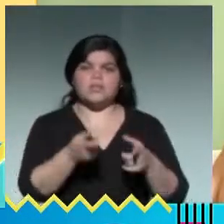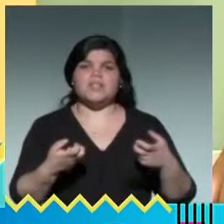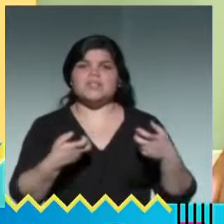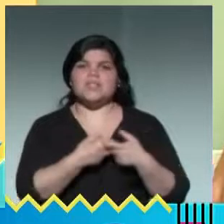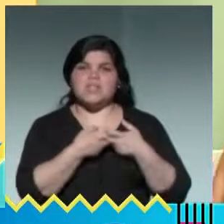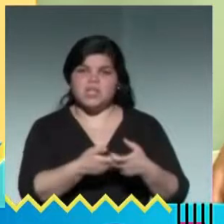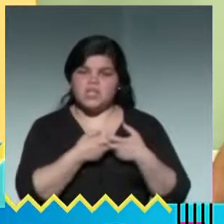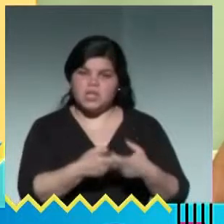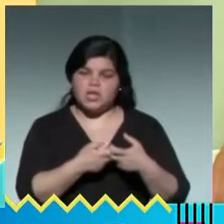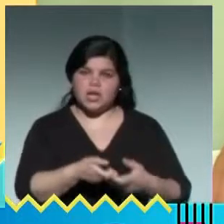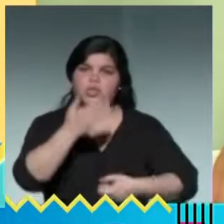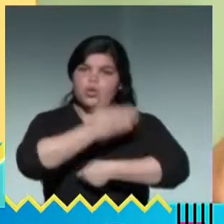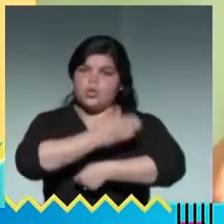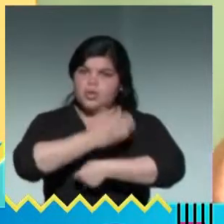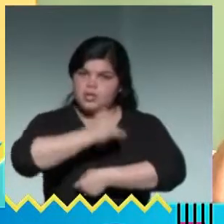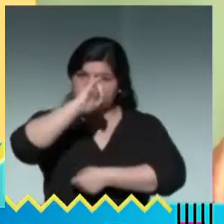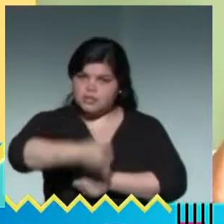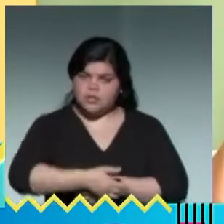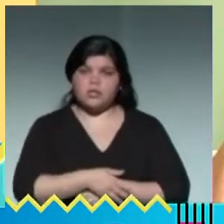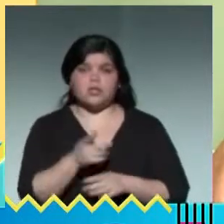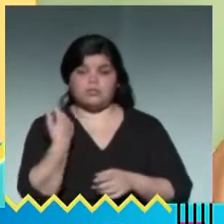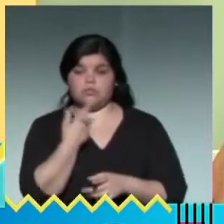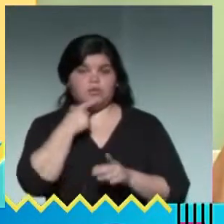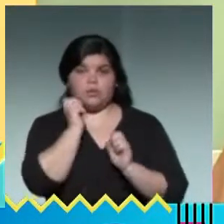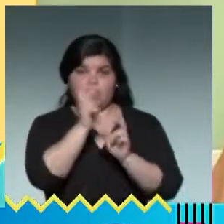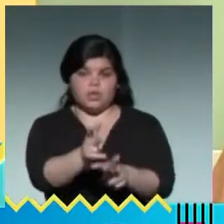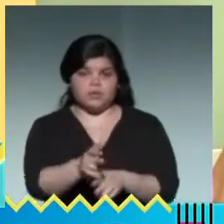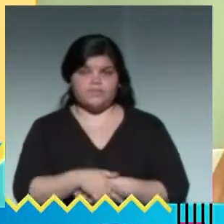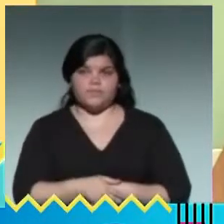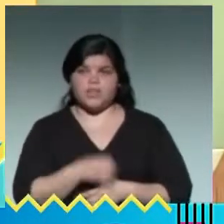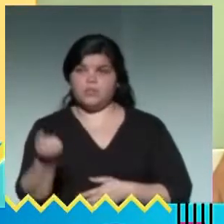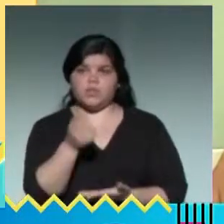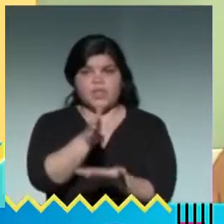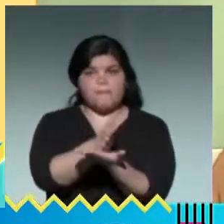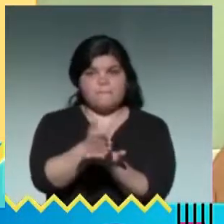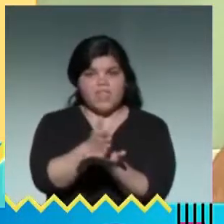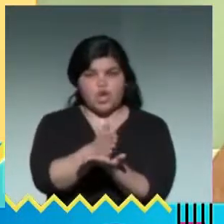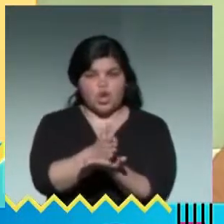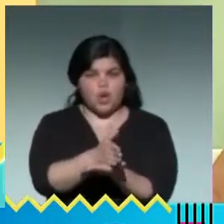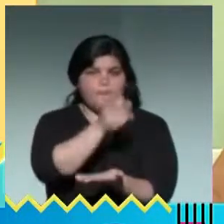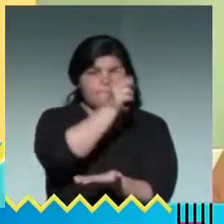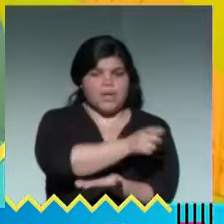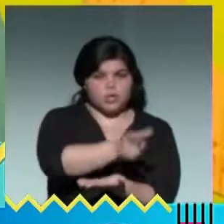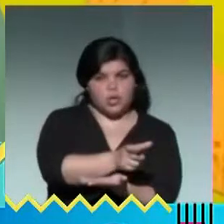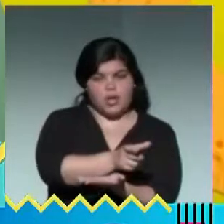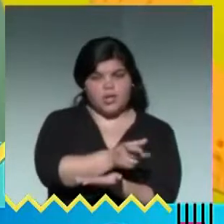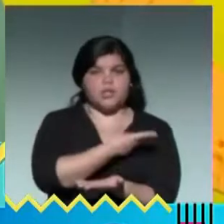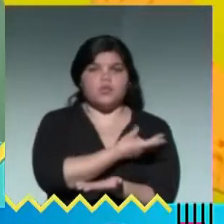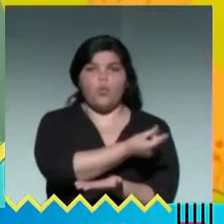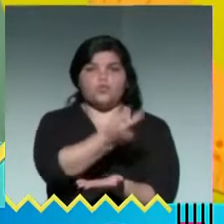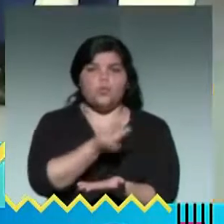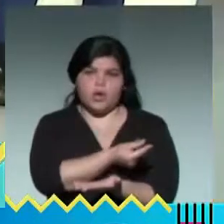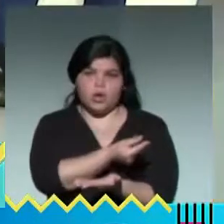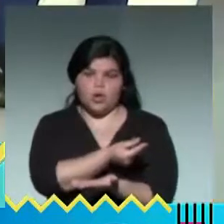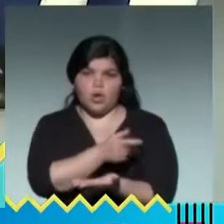peones de taxi, porque también es cierto, y es lo que nosotros decimos, la intermediación entre el servicio y el usuario es el chofer. Seguro. Y tenemos que